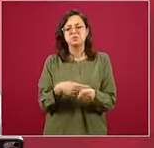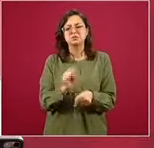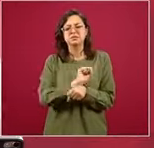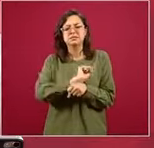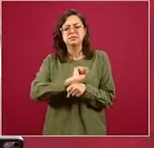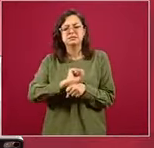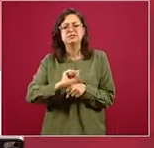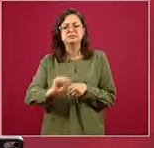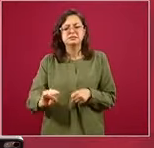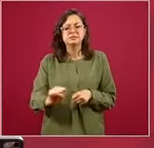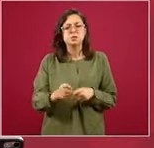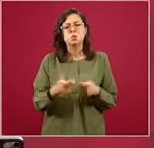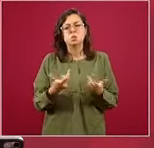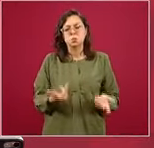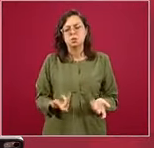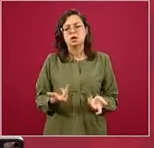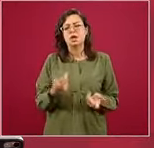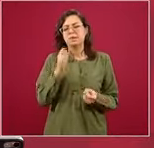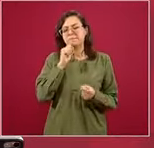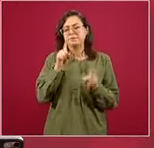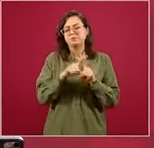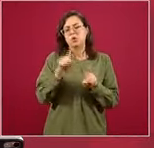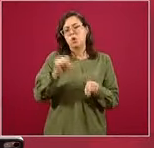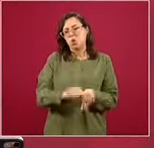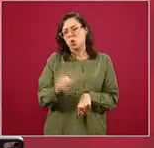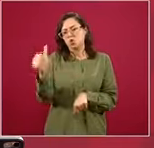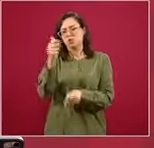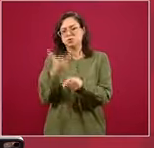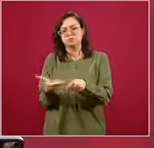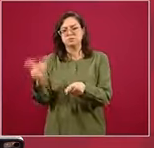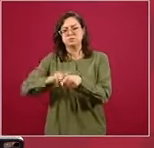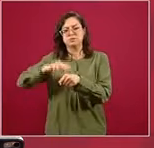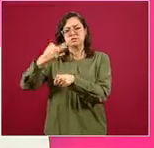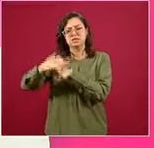recuperación, igual que otra de las unidades temporales que fue instalada